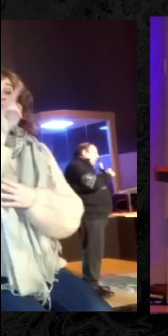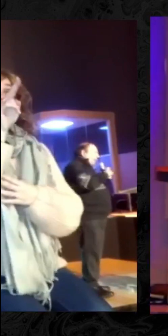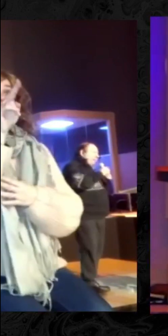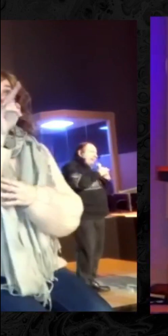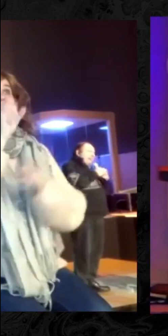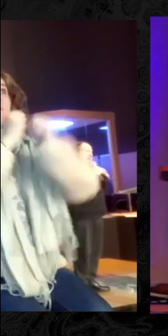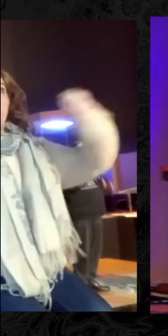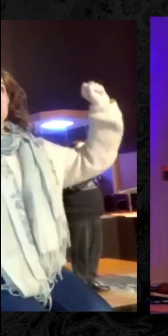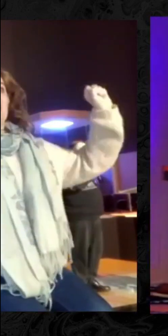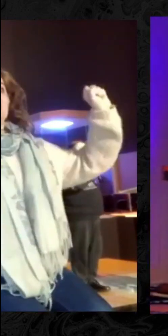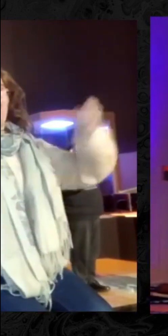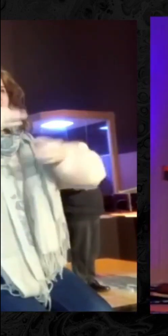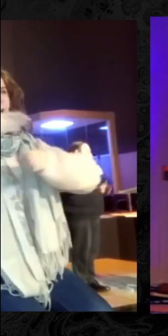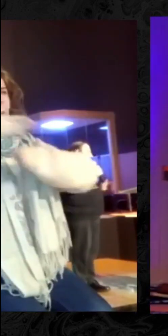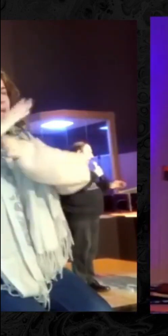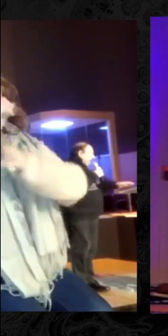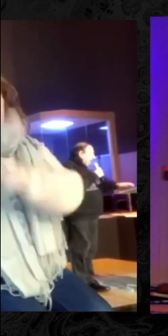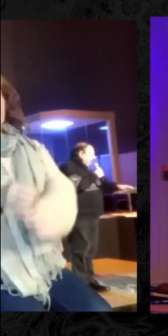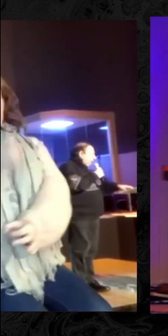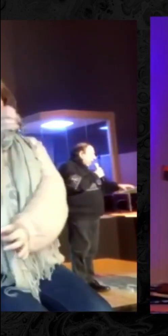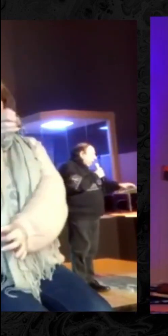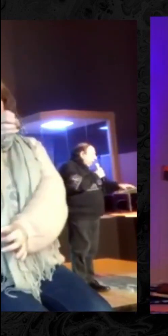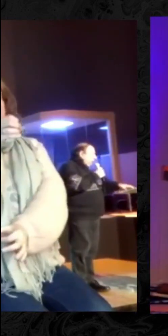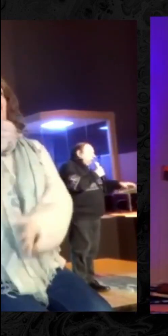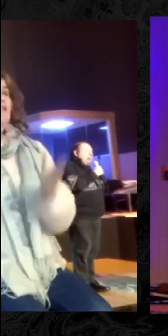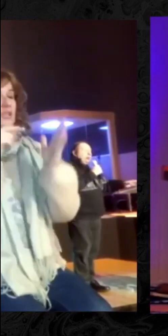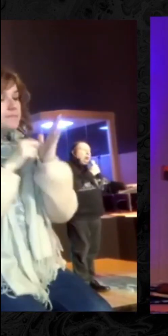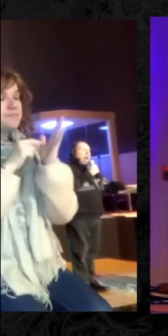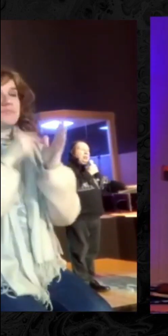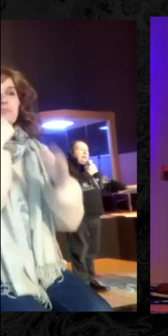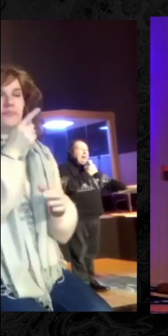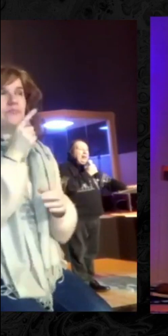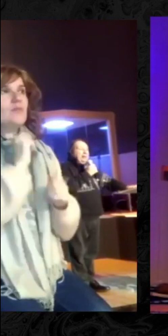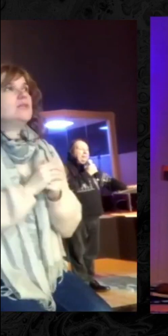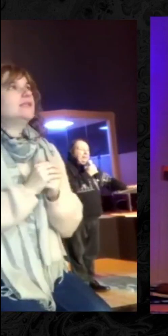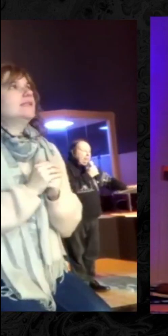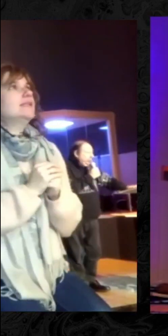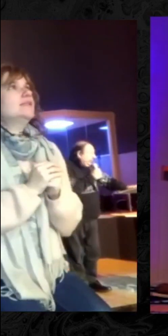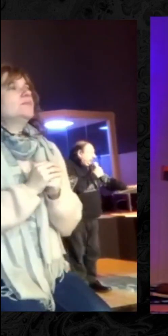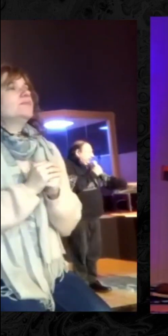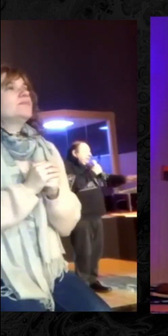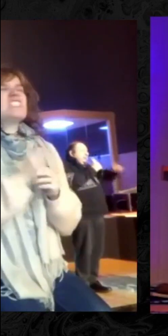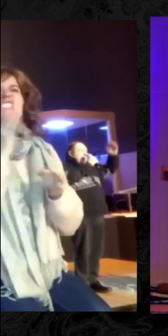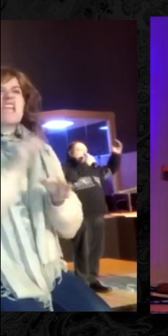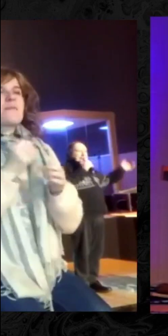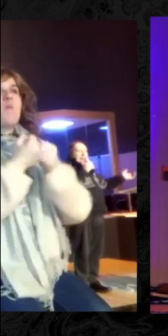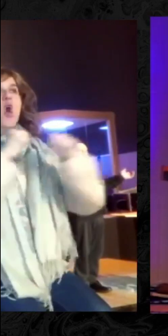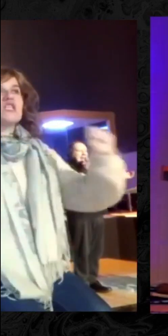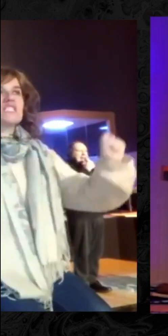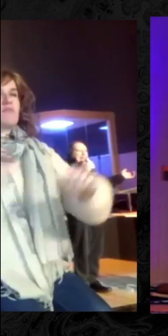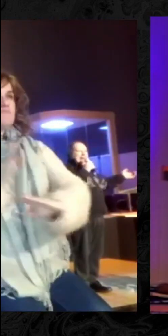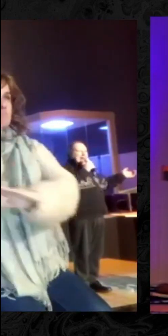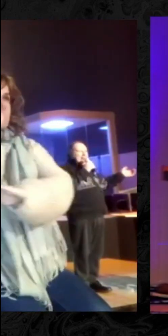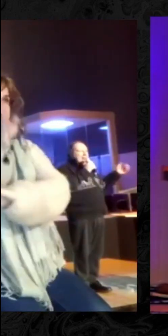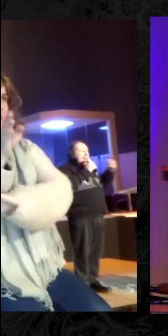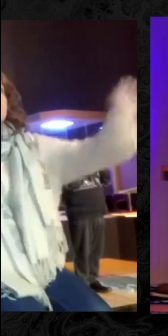aquí y cuando vemos Que en todos los sitios cuando va Moisés y hace